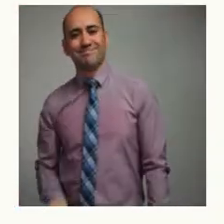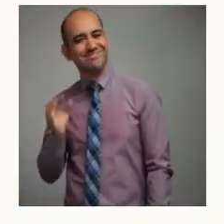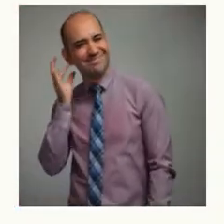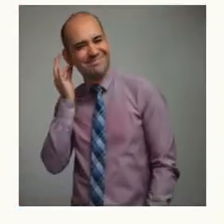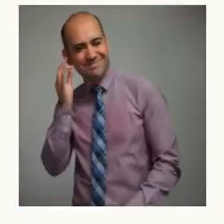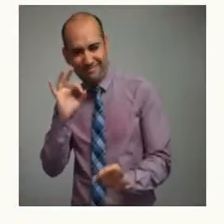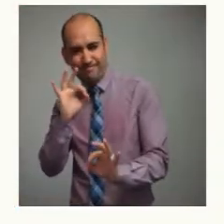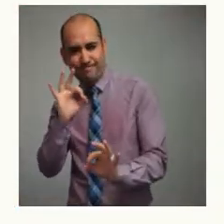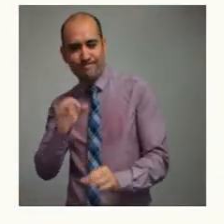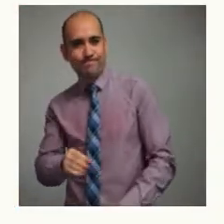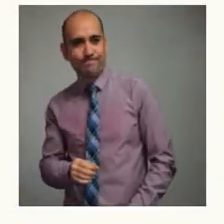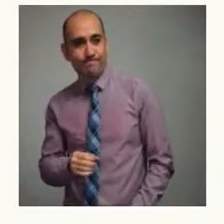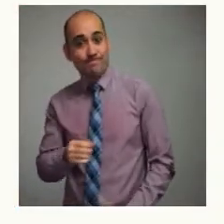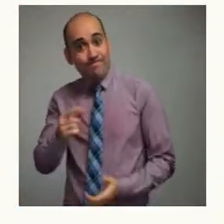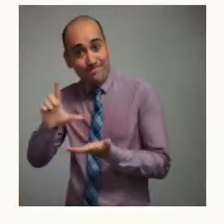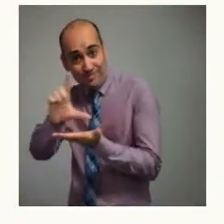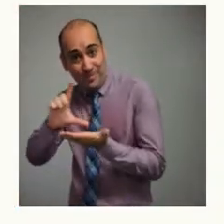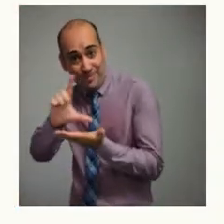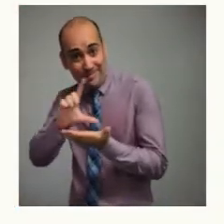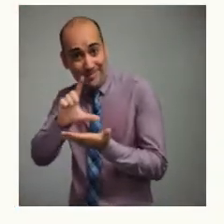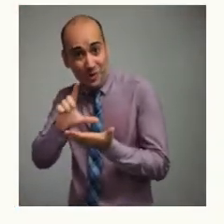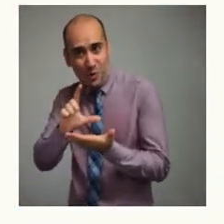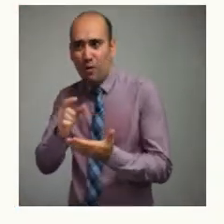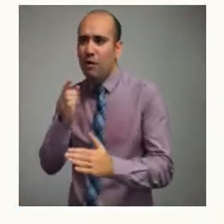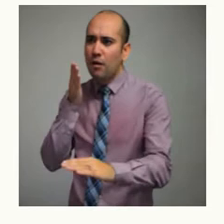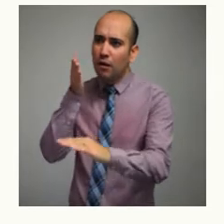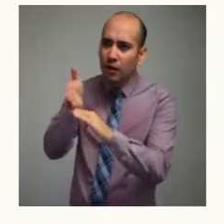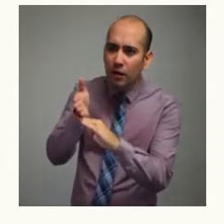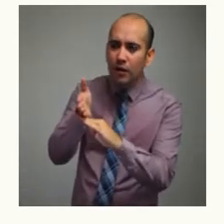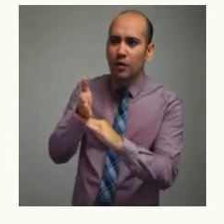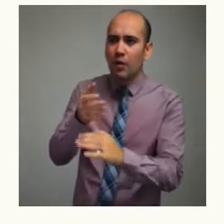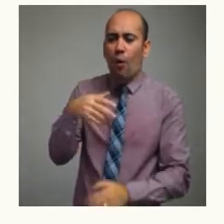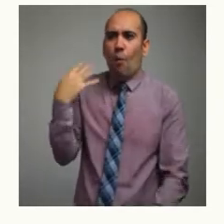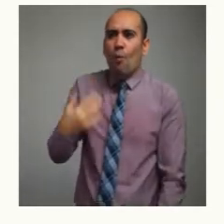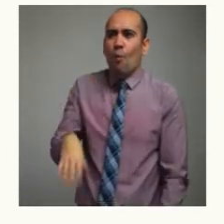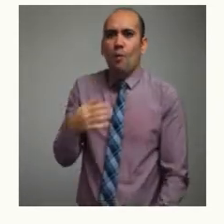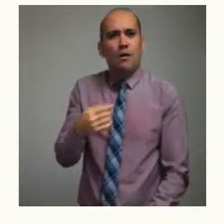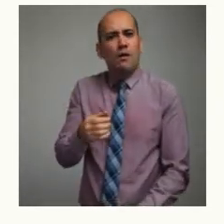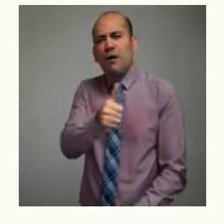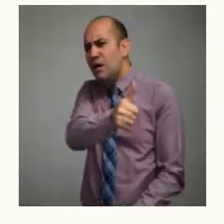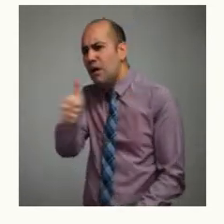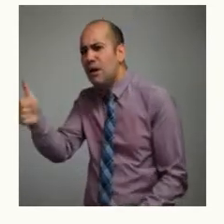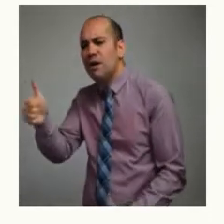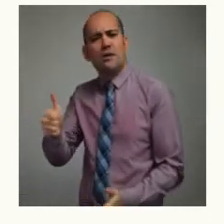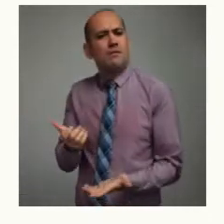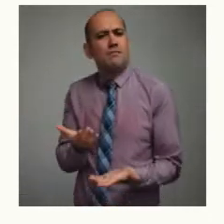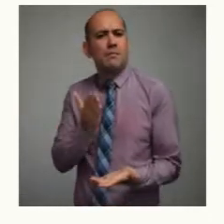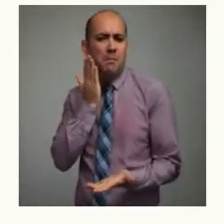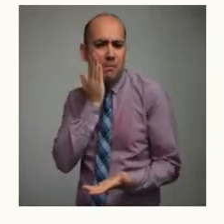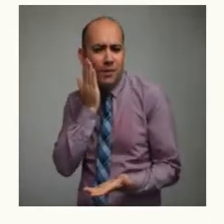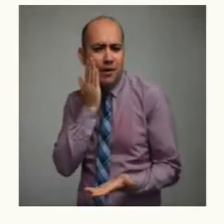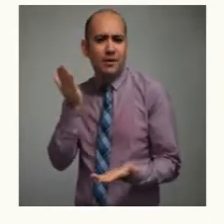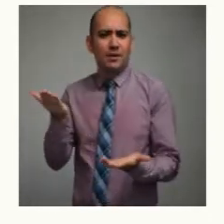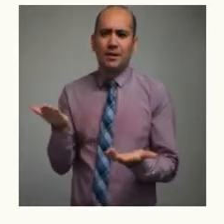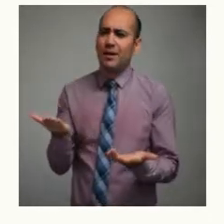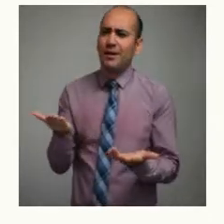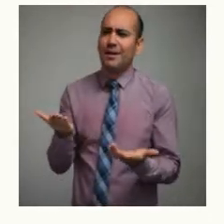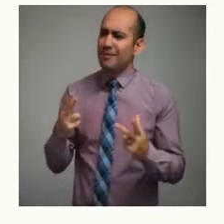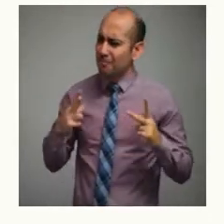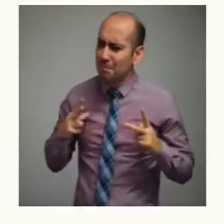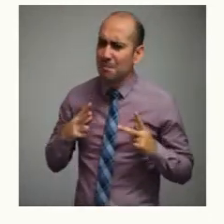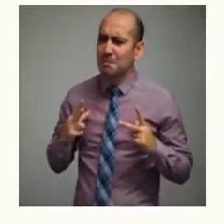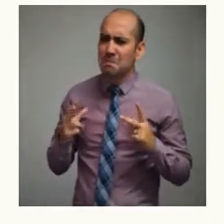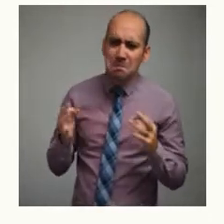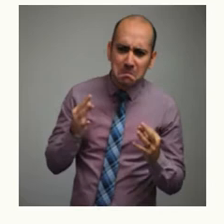Cuando entré al Francisco Tello me sorprendí bastante porque el ambiente era muy grato, toda la gente